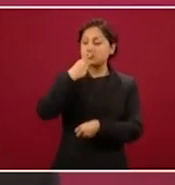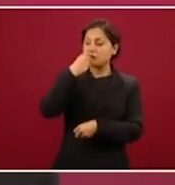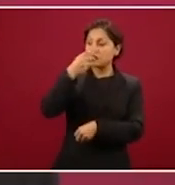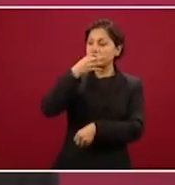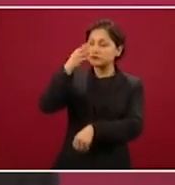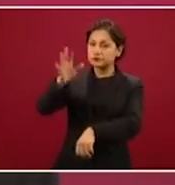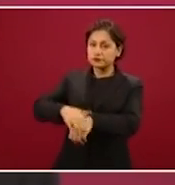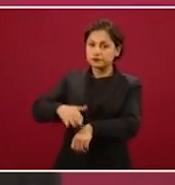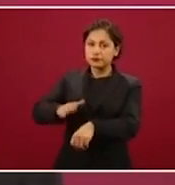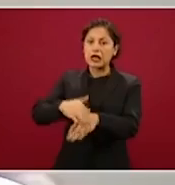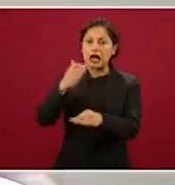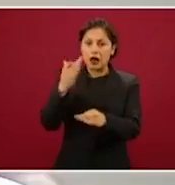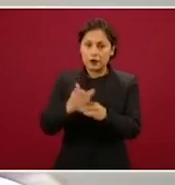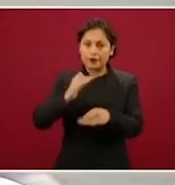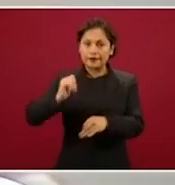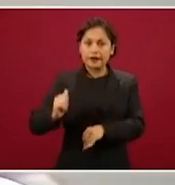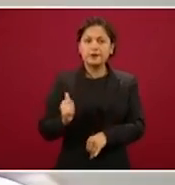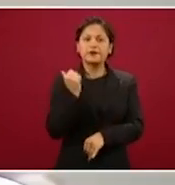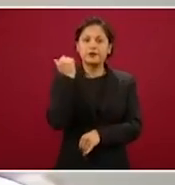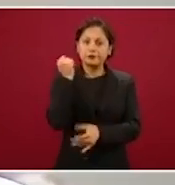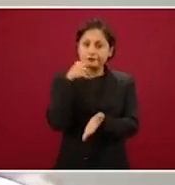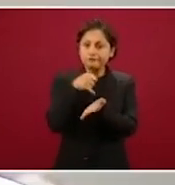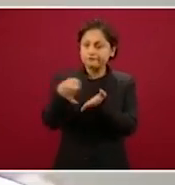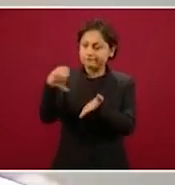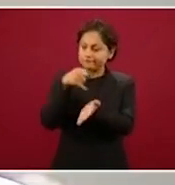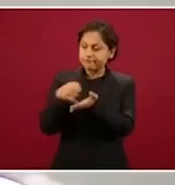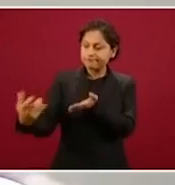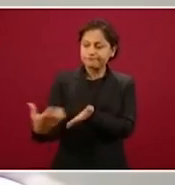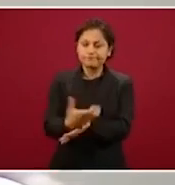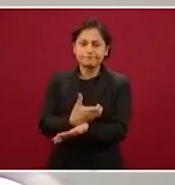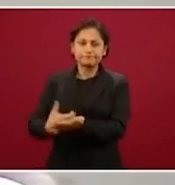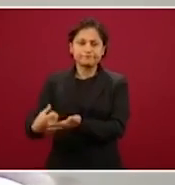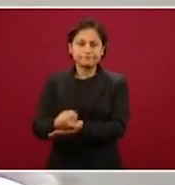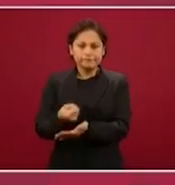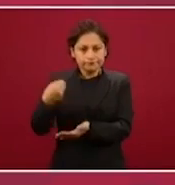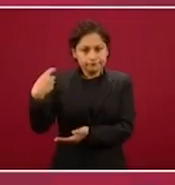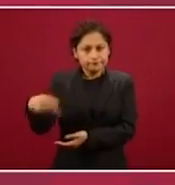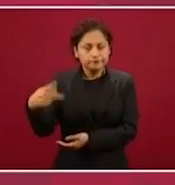les da tiempo, porque es muy probable